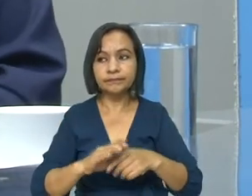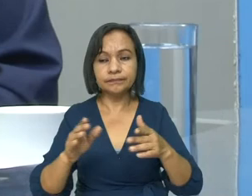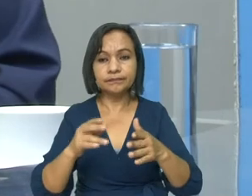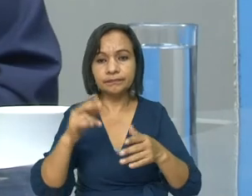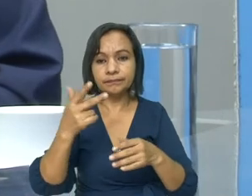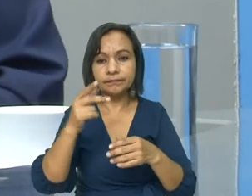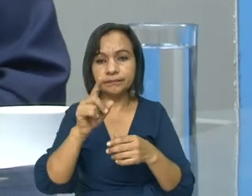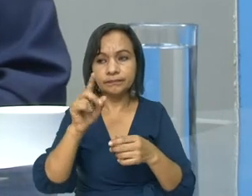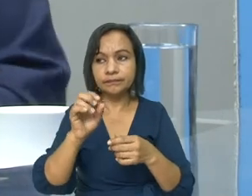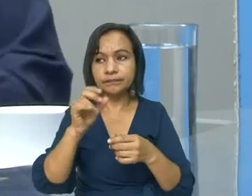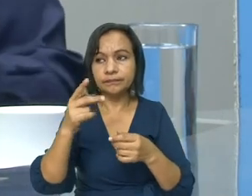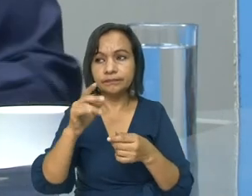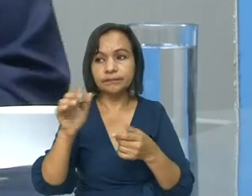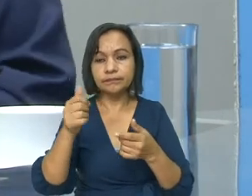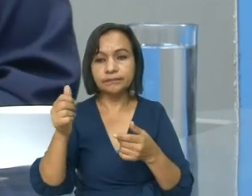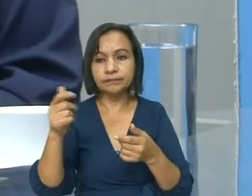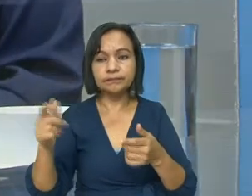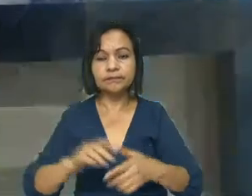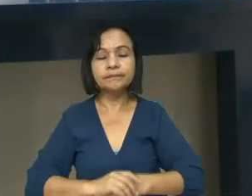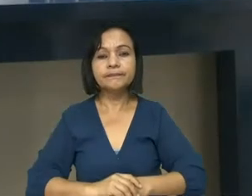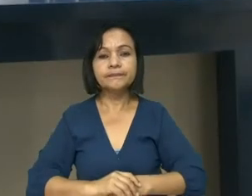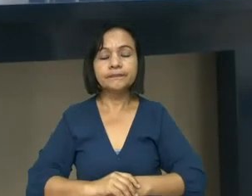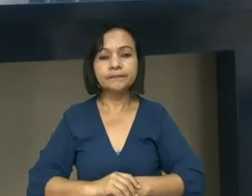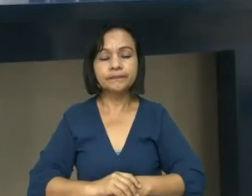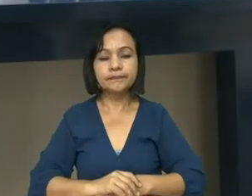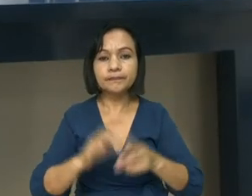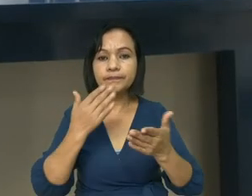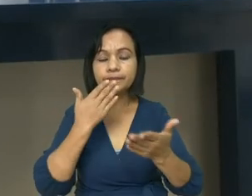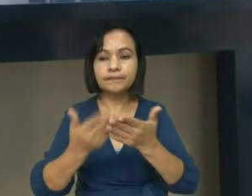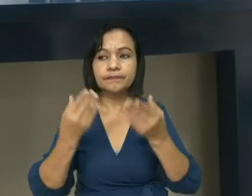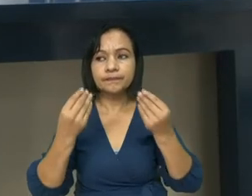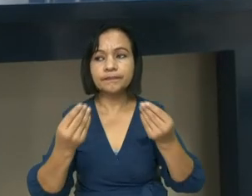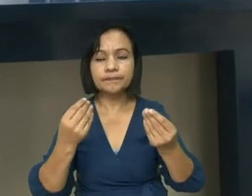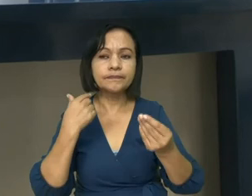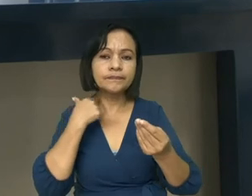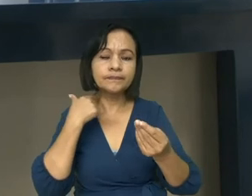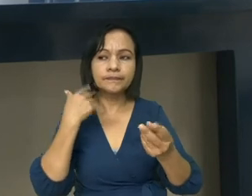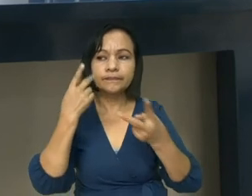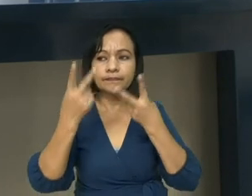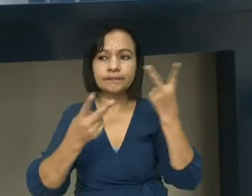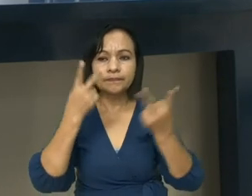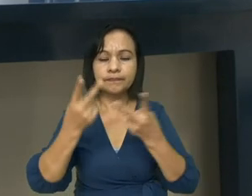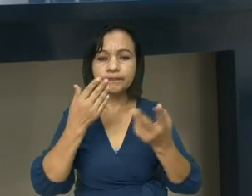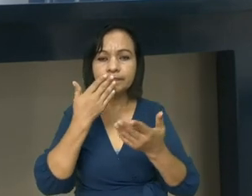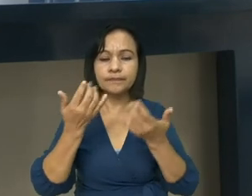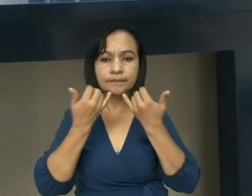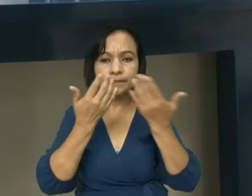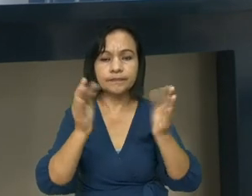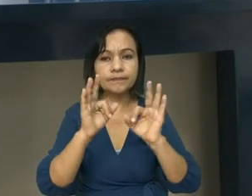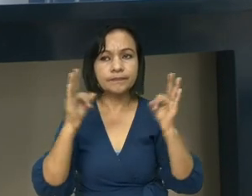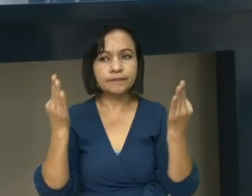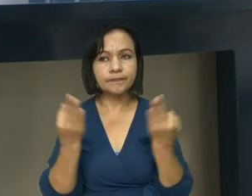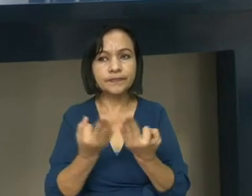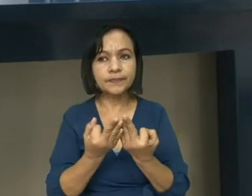en el 8107-4886. Compañero Oscar, muchísimas gracias siempre por tu visita y por traer buenas nuevas para la familia. Sin